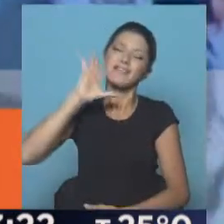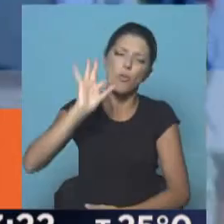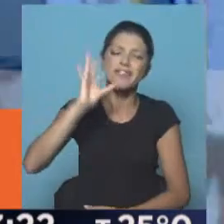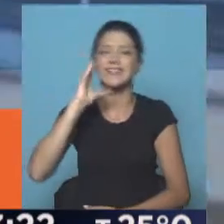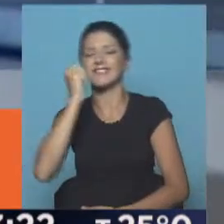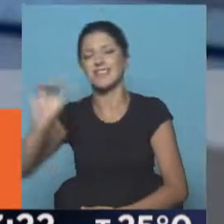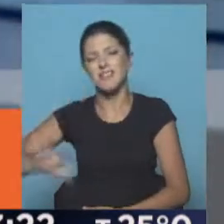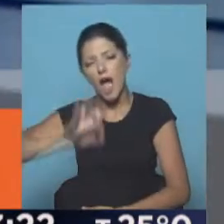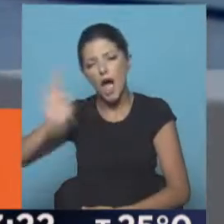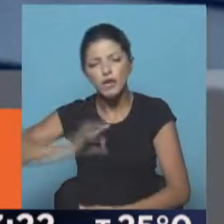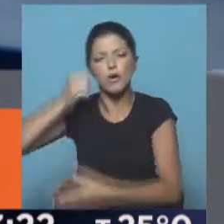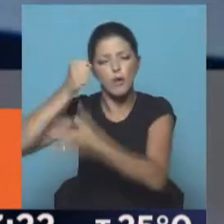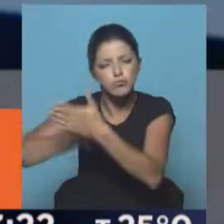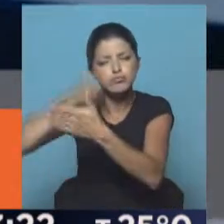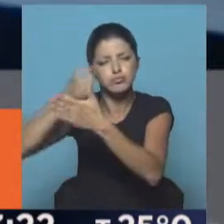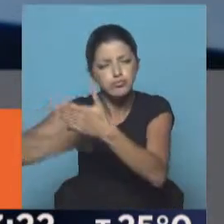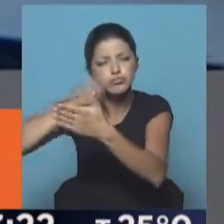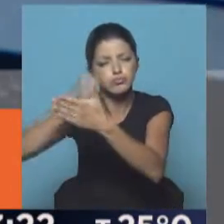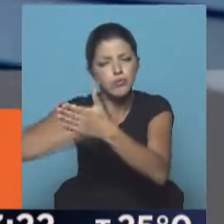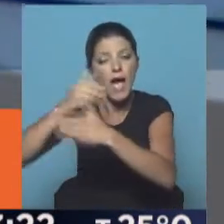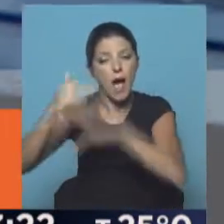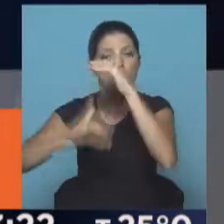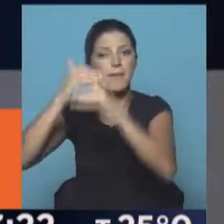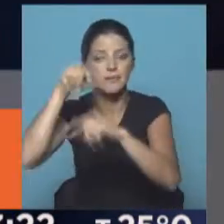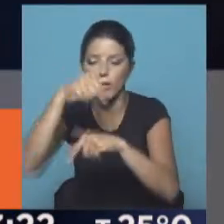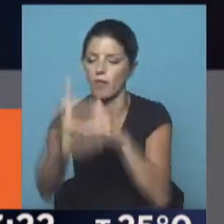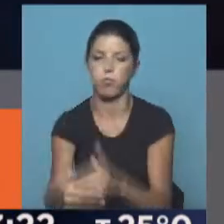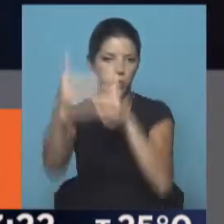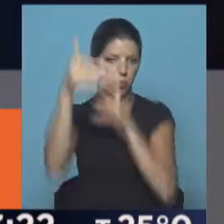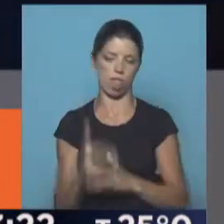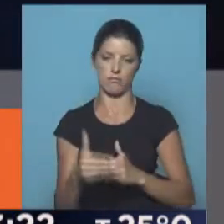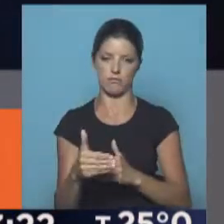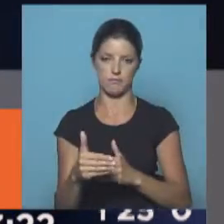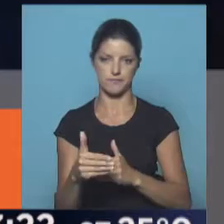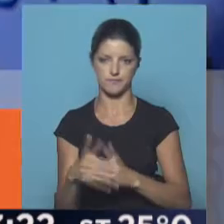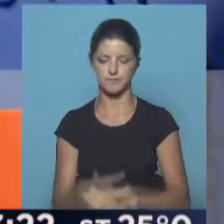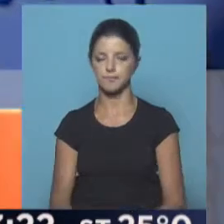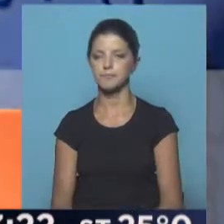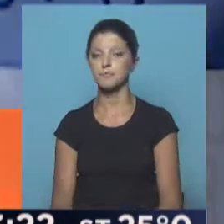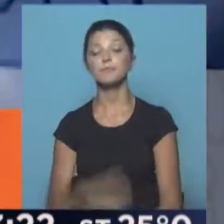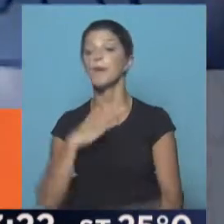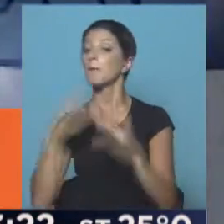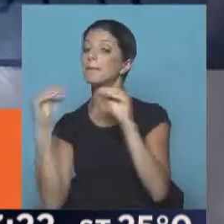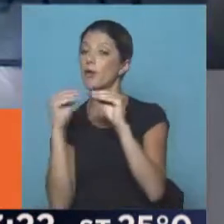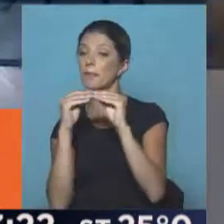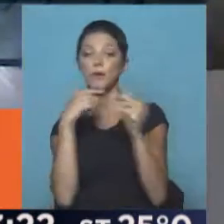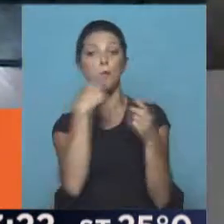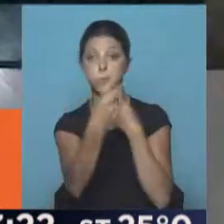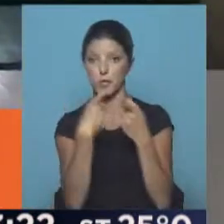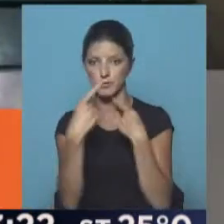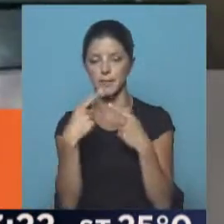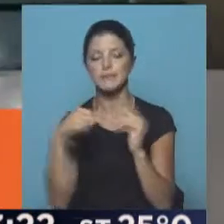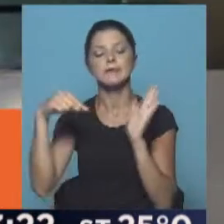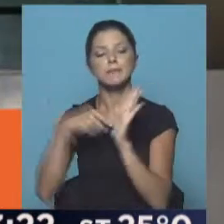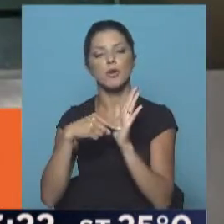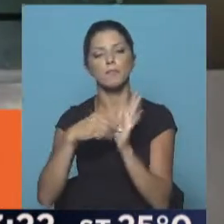fue haciendo avanzar una cultura. Ahora los compañeros, mis colegas te van a preguntar, pero lo